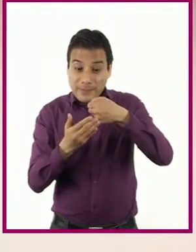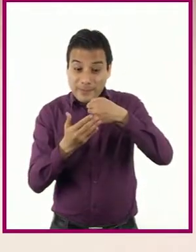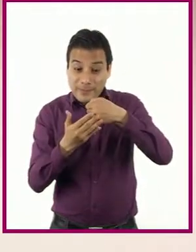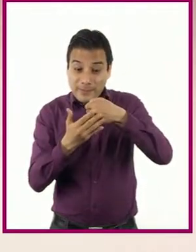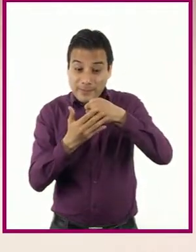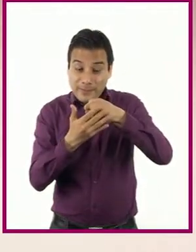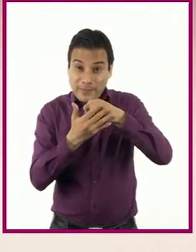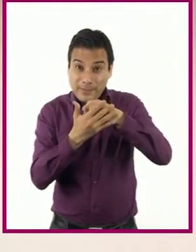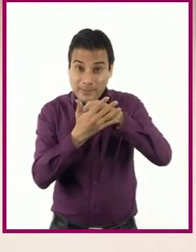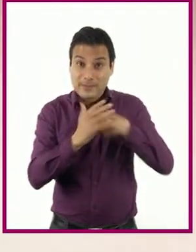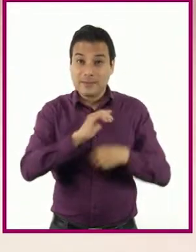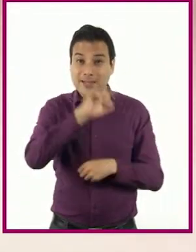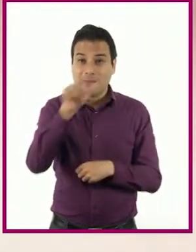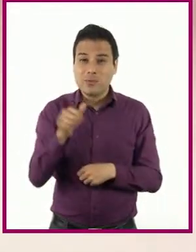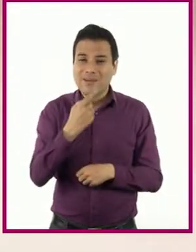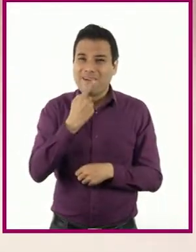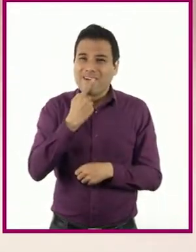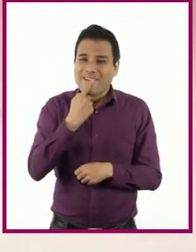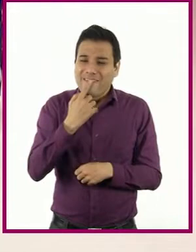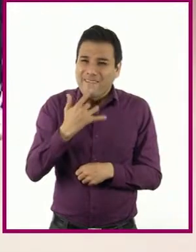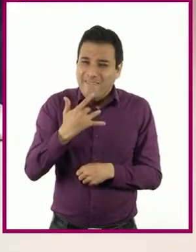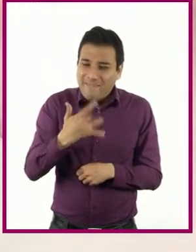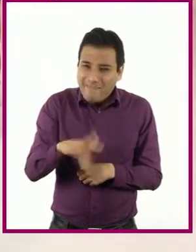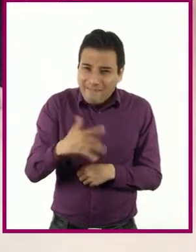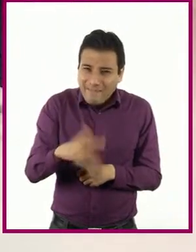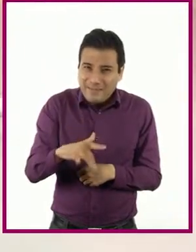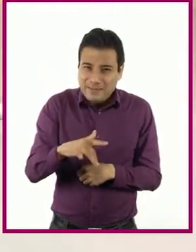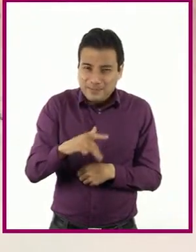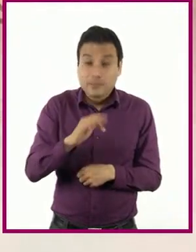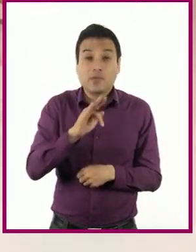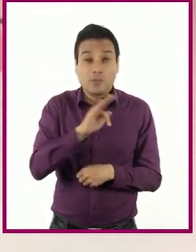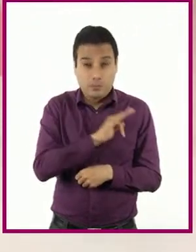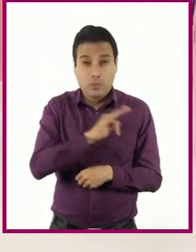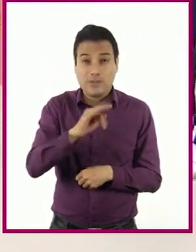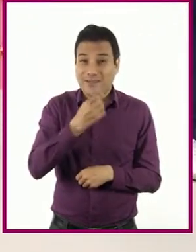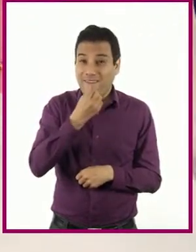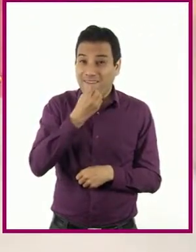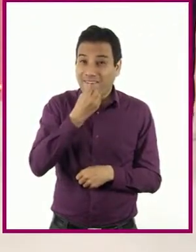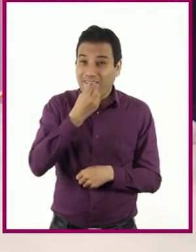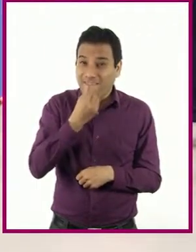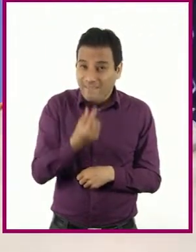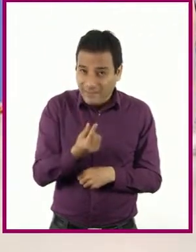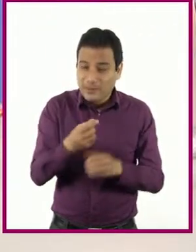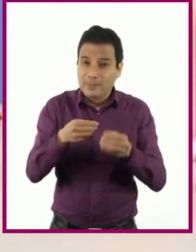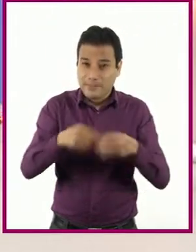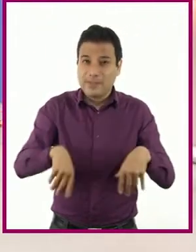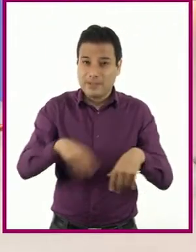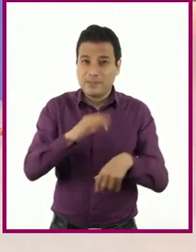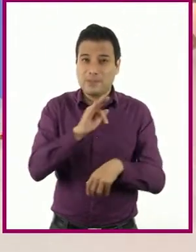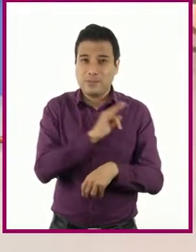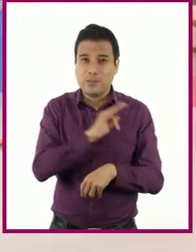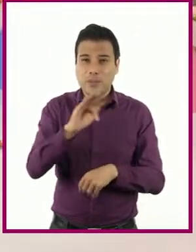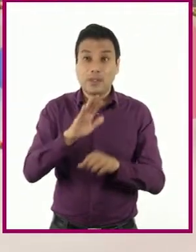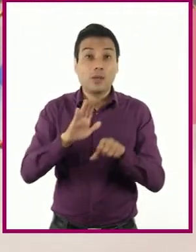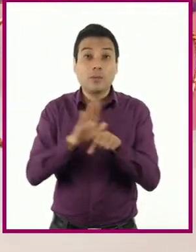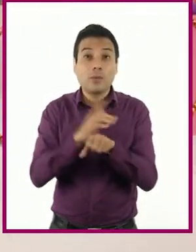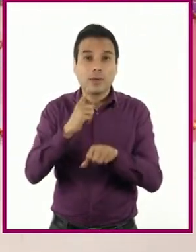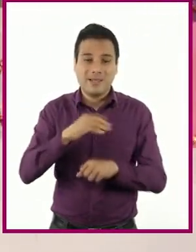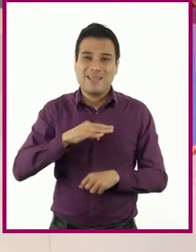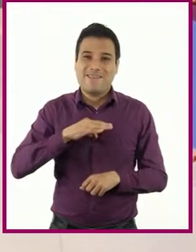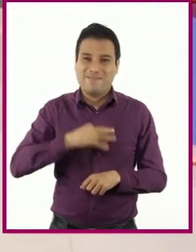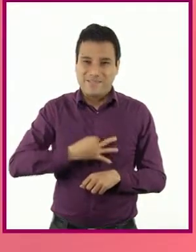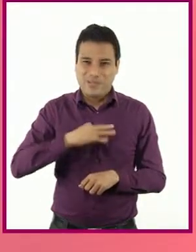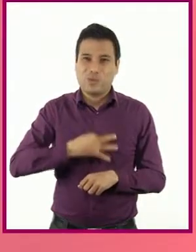terribles dolores que concluye con la pérdida de la pieza. Todo esto producto de un proceso infeccioso e